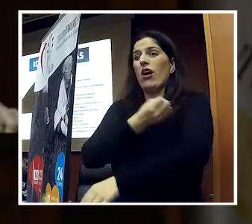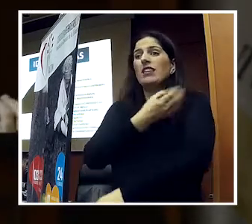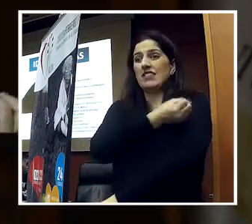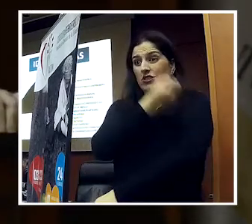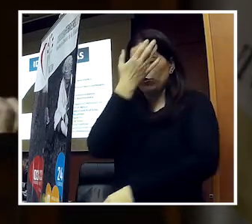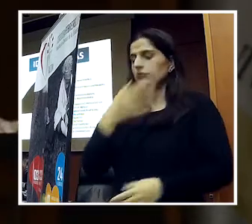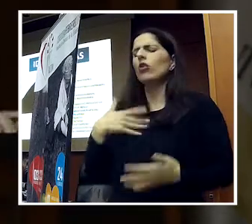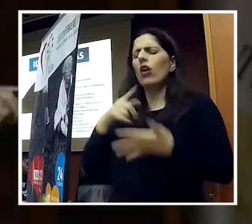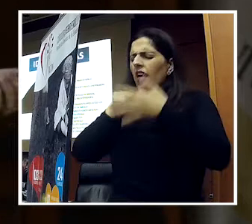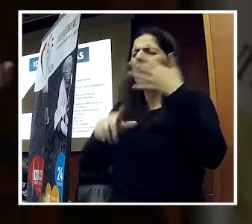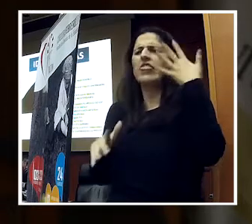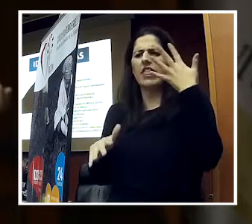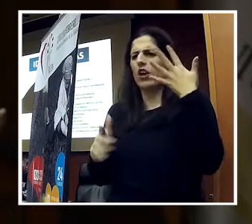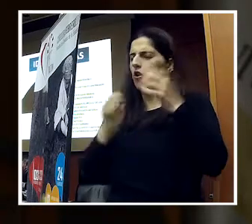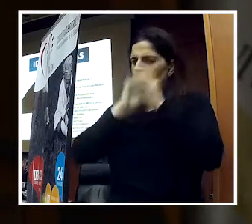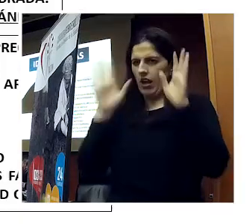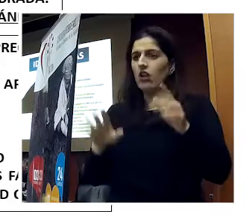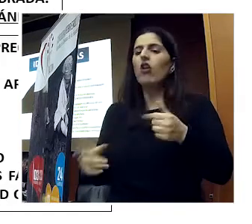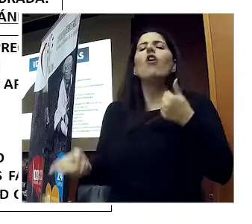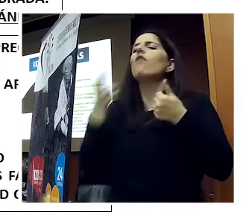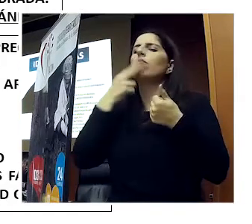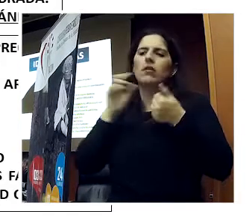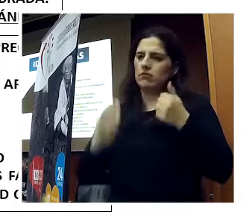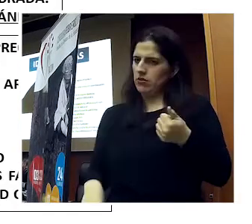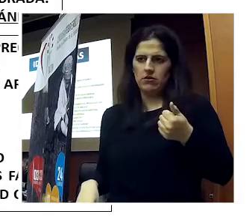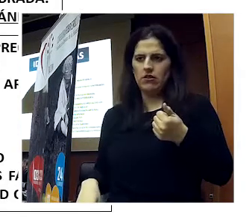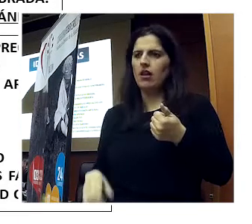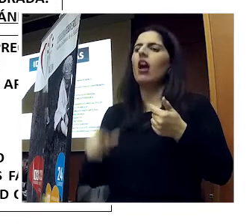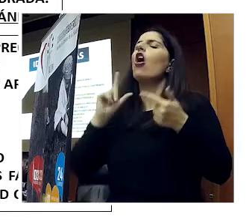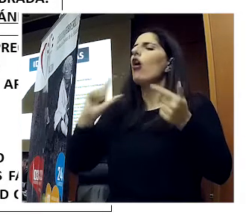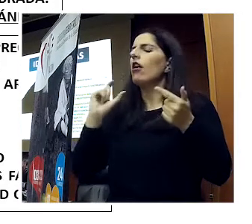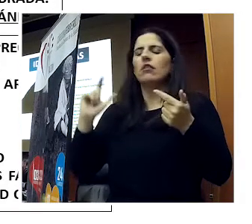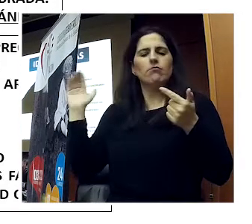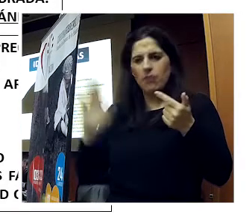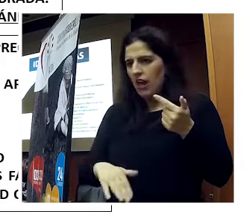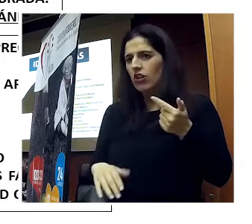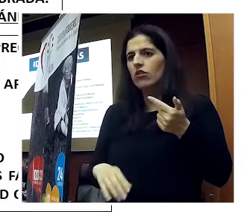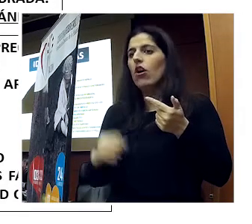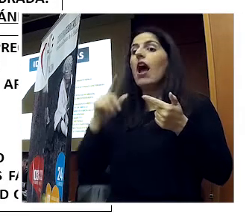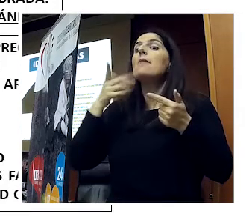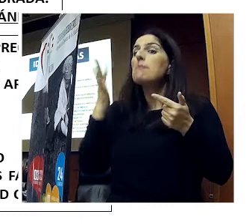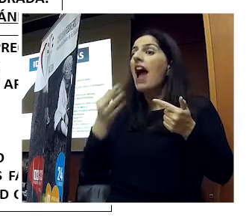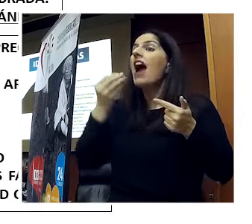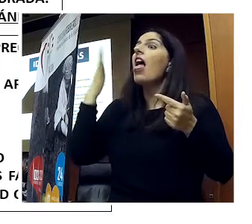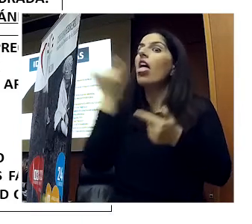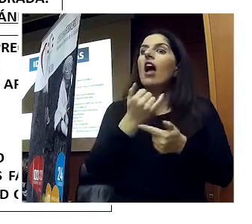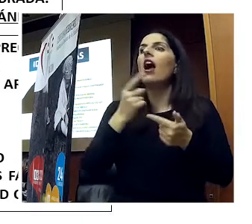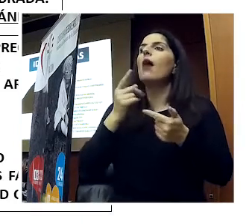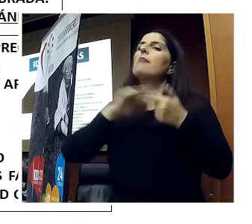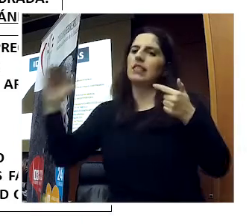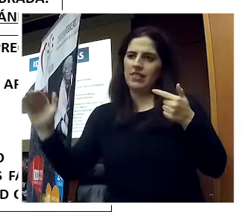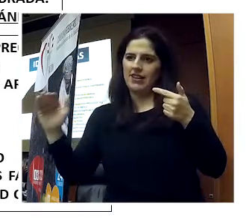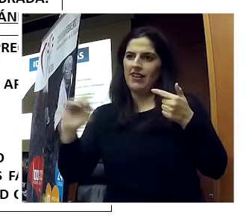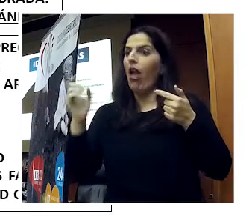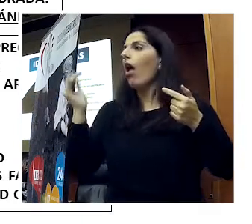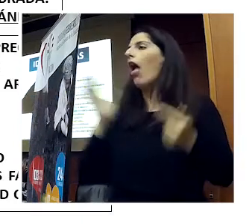hay que tener en claro. Hay que dejar de fumar, hay que intentar perder peso y mantenerlo, sobre todo los pacientes que tengan sobrepeso y